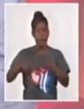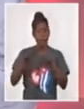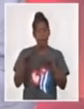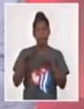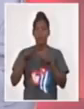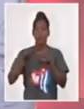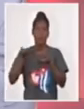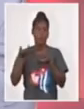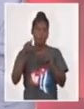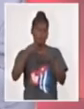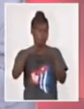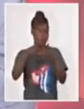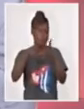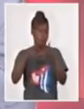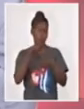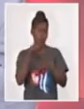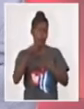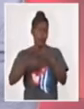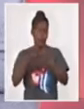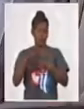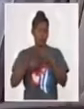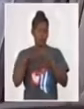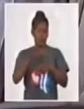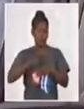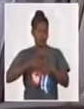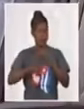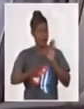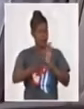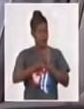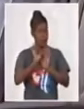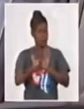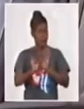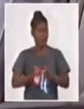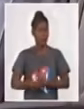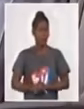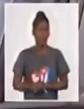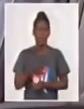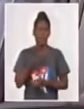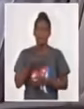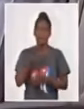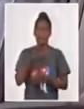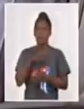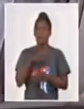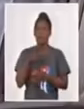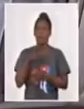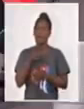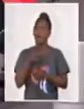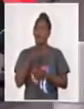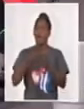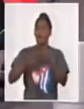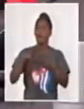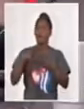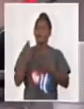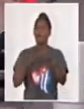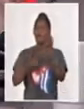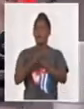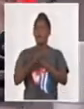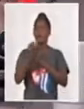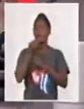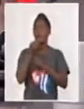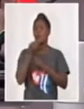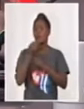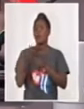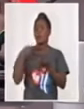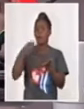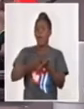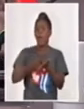pueda ejecutarla. En el caso de las ventas a plazo, ¿cómo está? Porque recuerdo que al principio la ministra decía, bueno, vamos a empezar